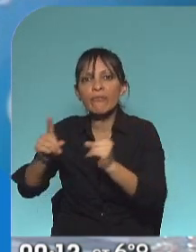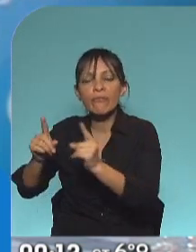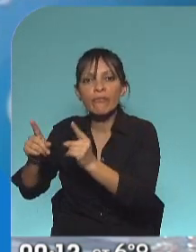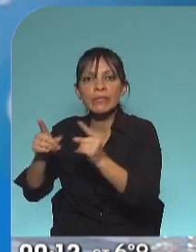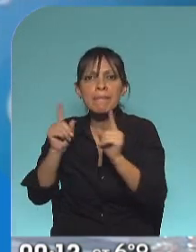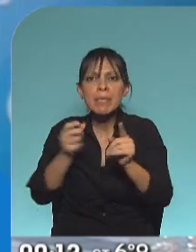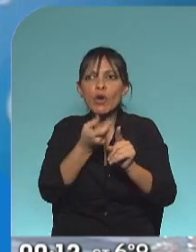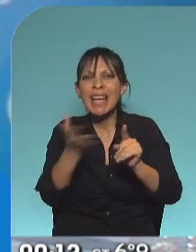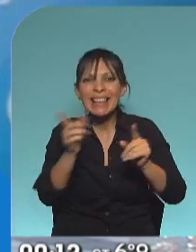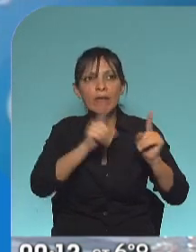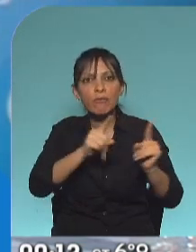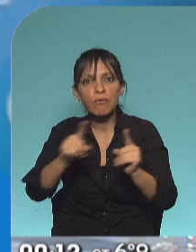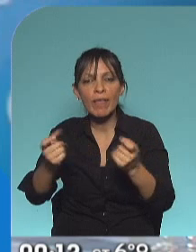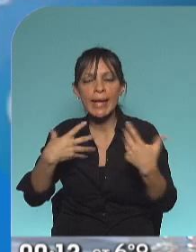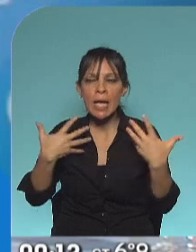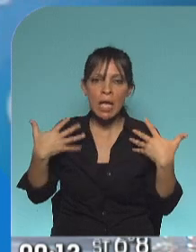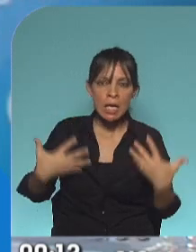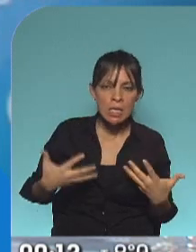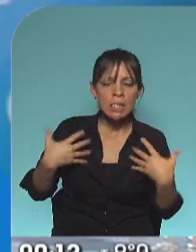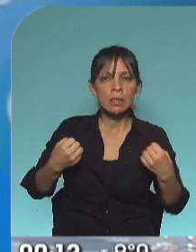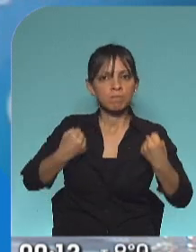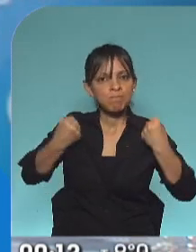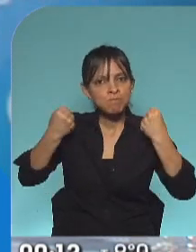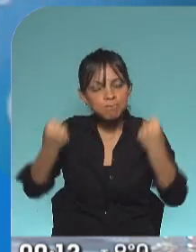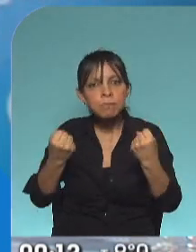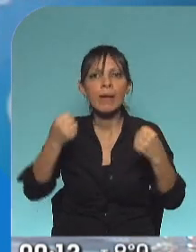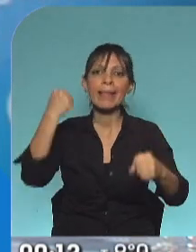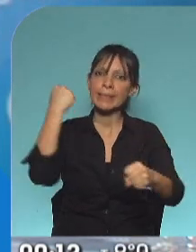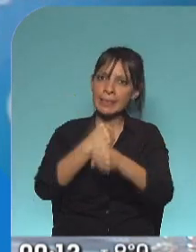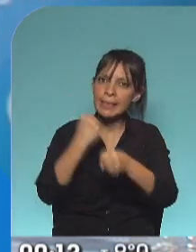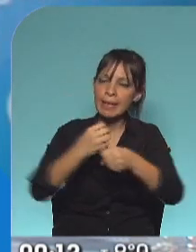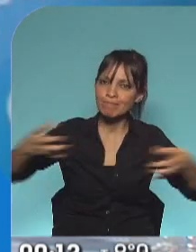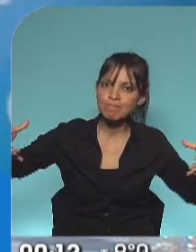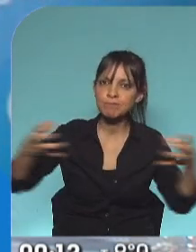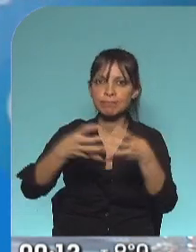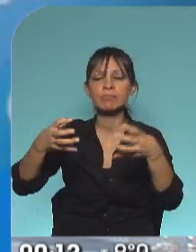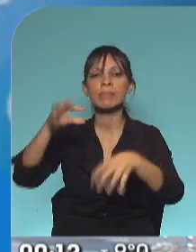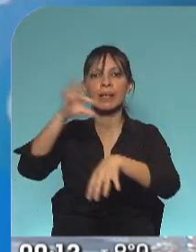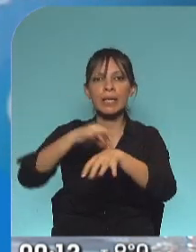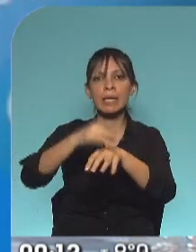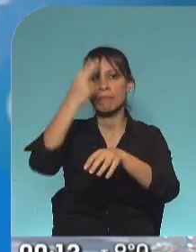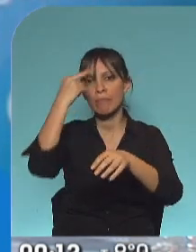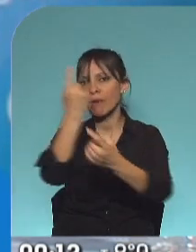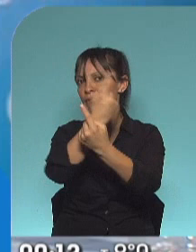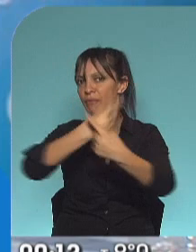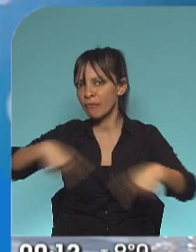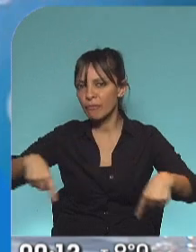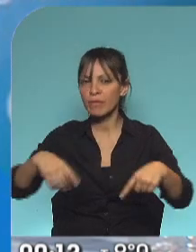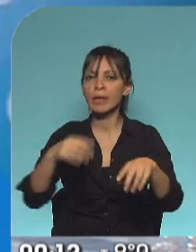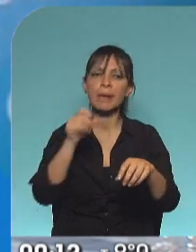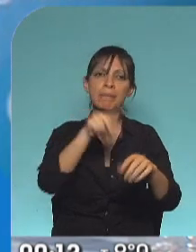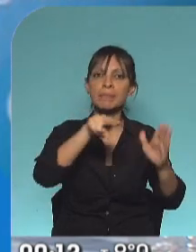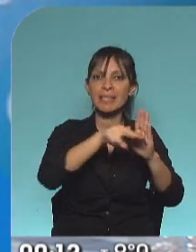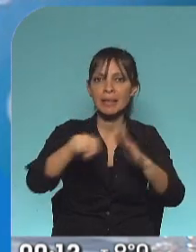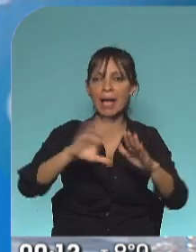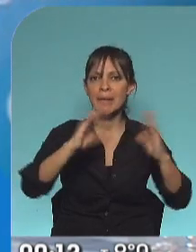una tensión por el trabajo que está realizando todo el personal de salud, tanto intensivista como en